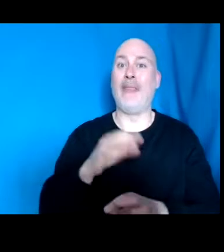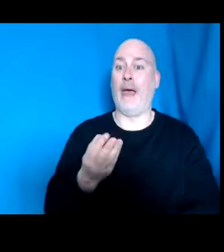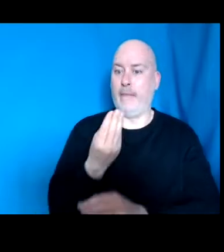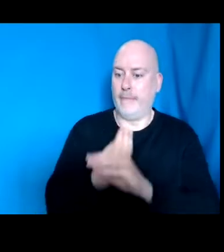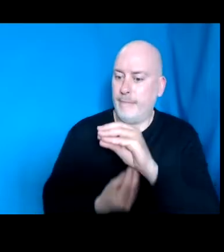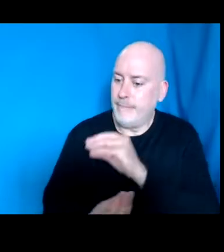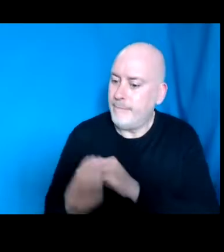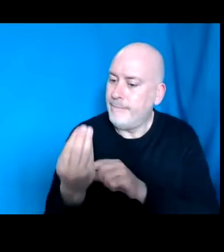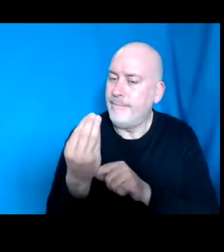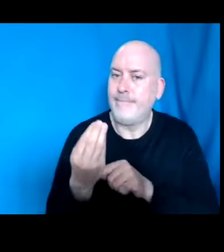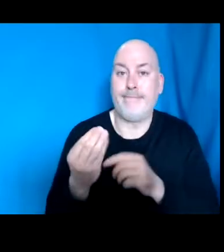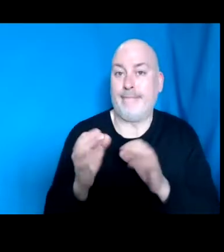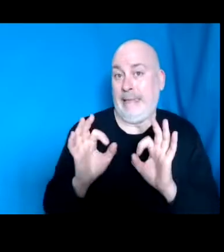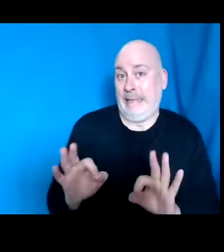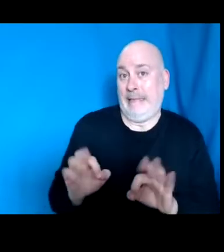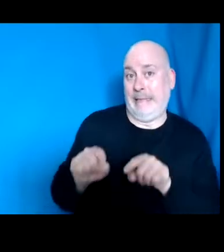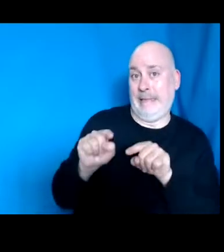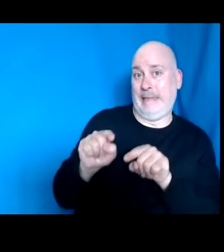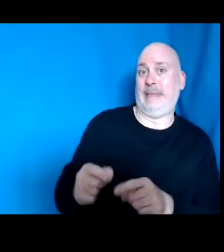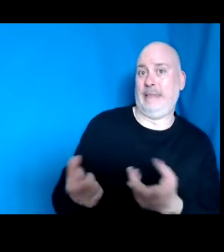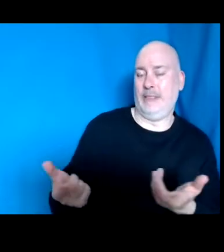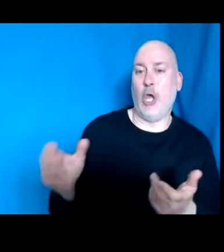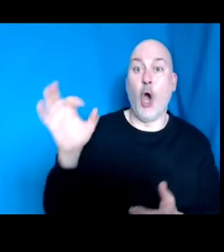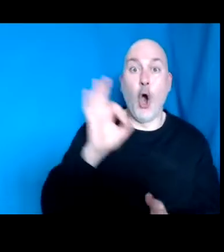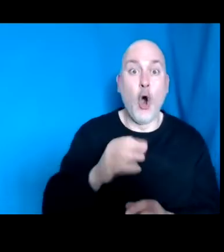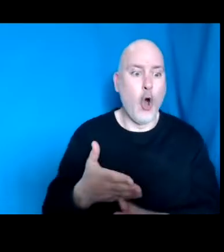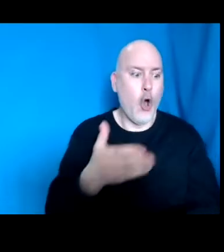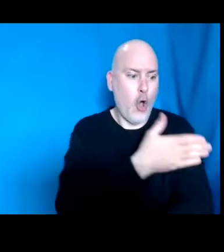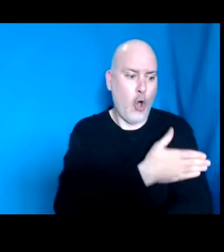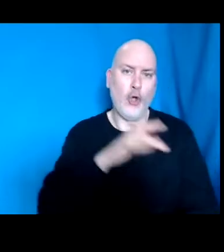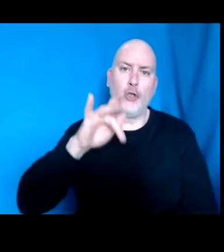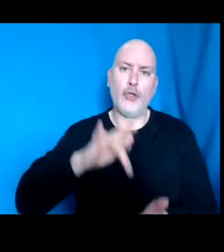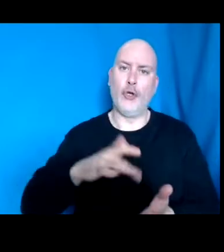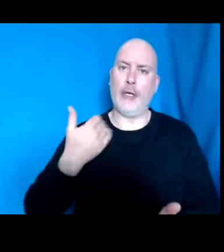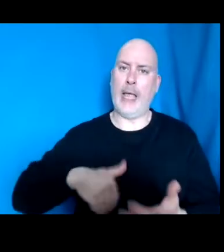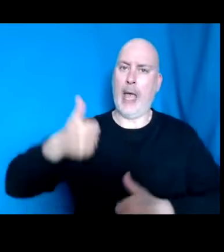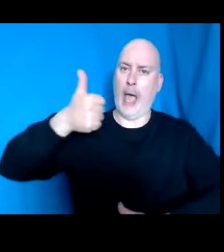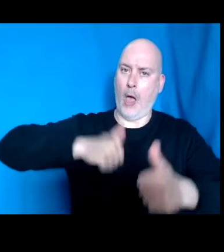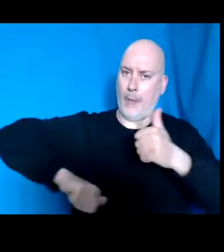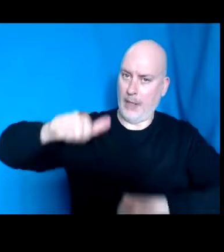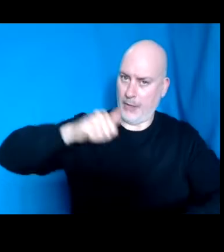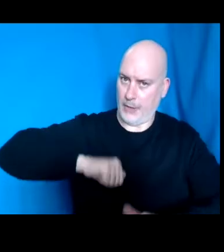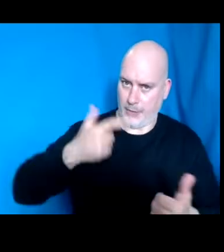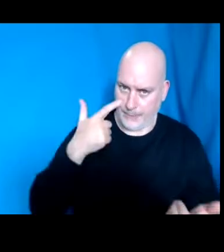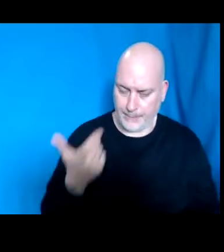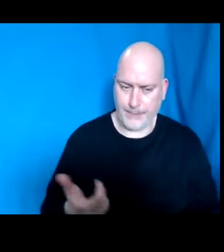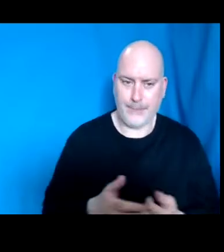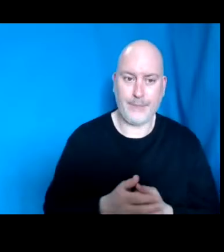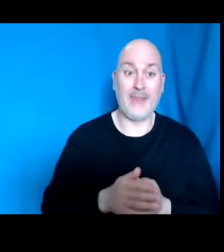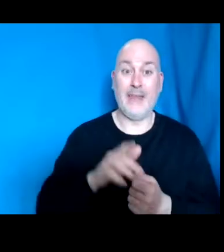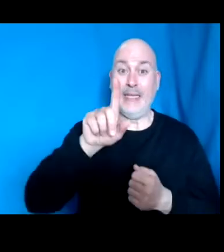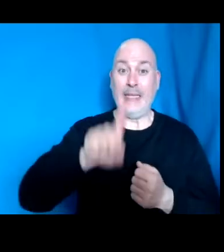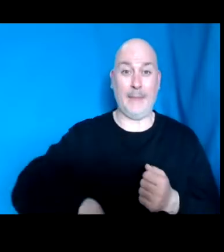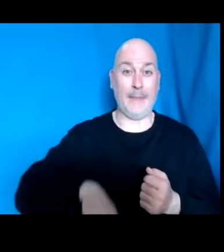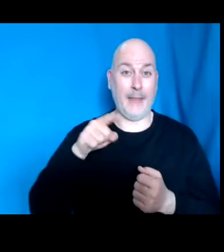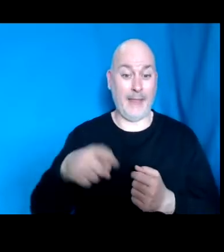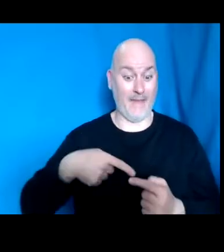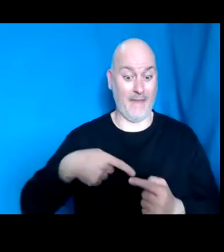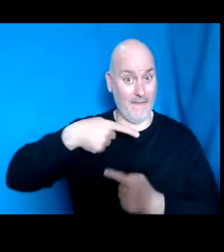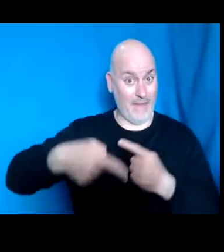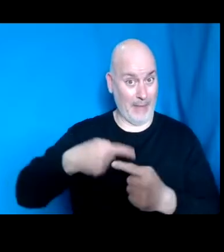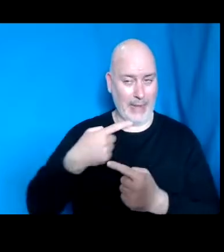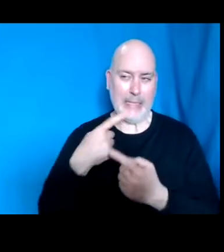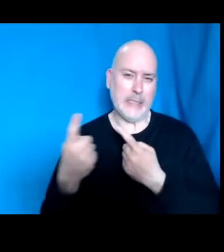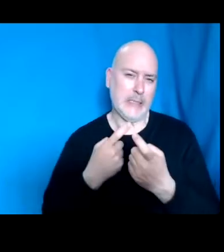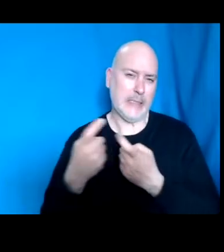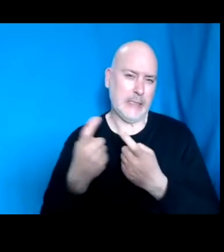perinatológicas, de algún tipo de intervención quirúrgica. También cuando hacemos las preguntas a las familias vamos